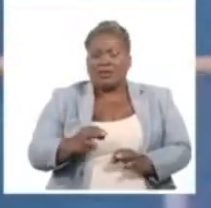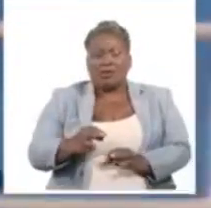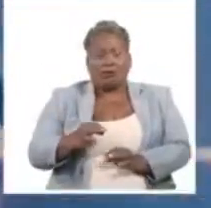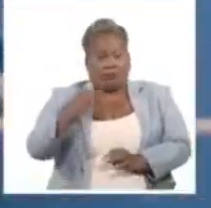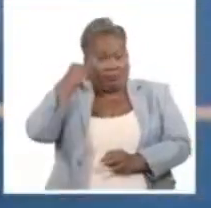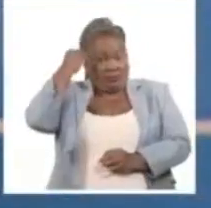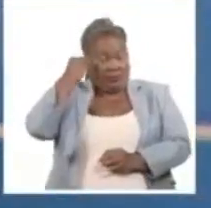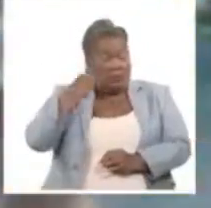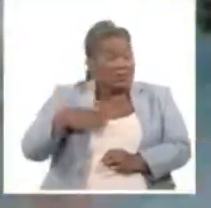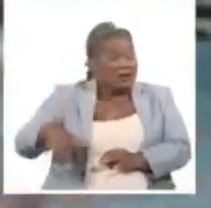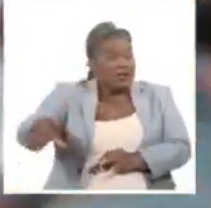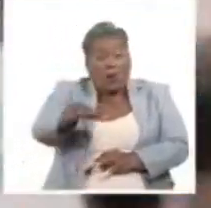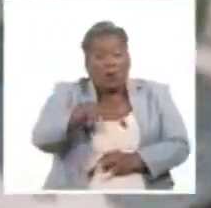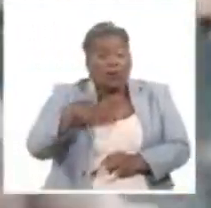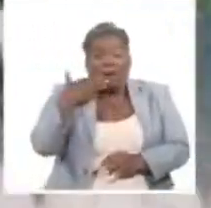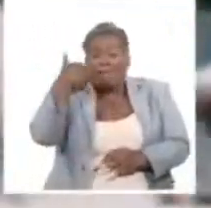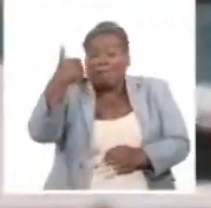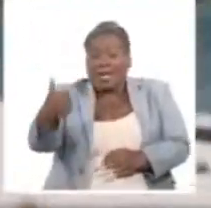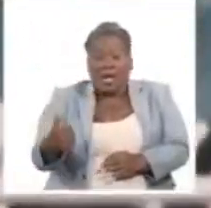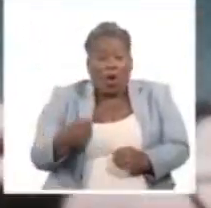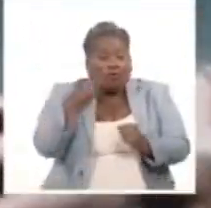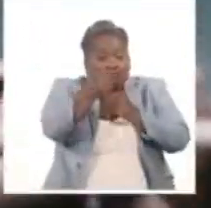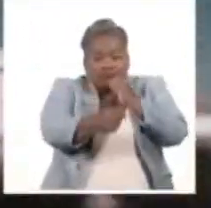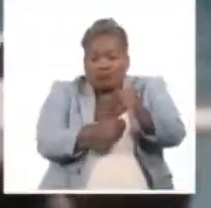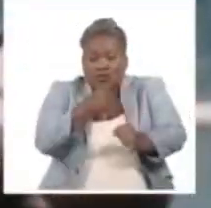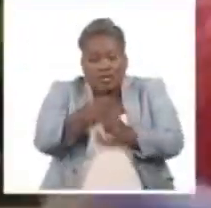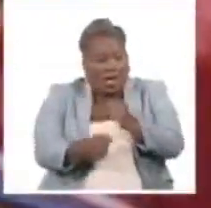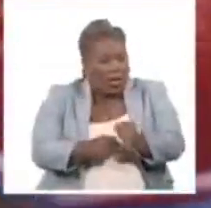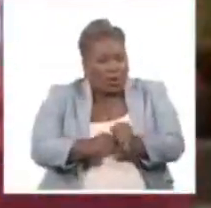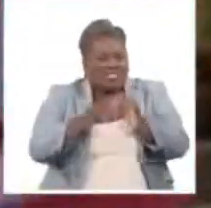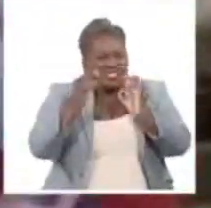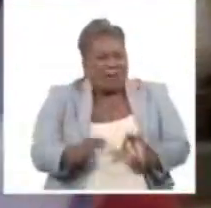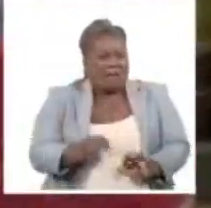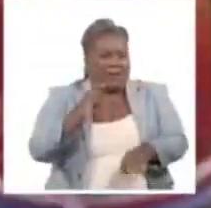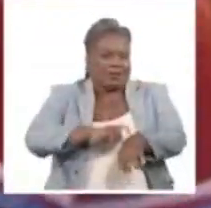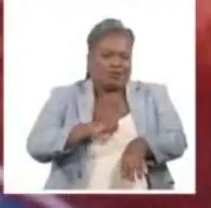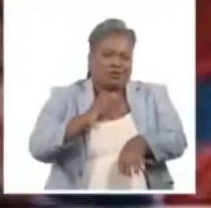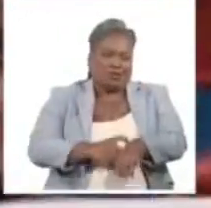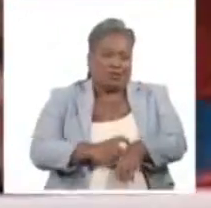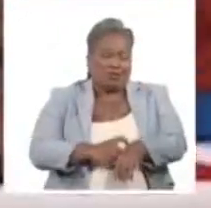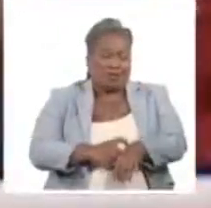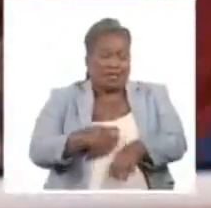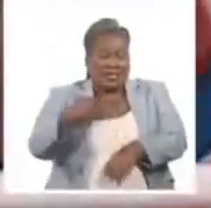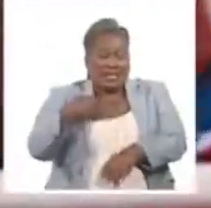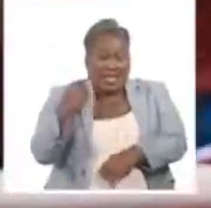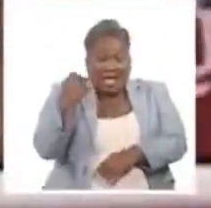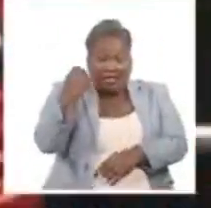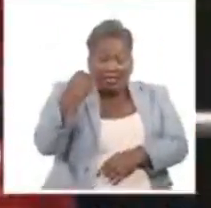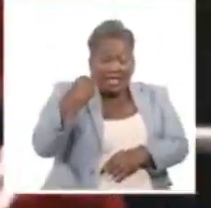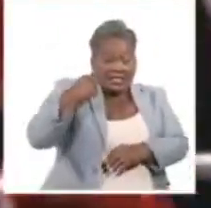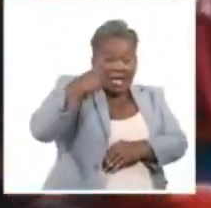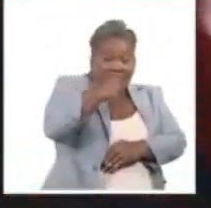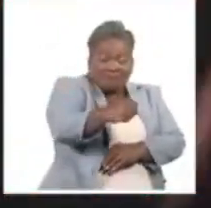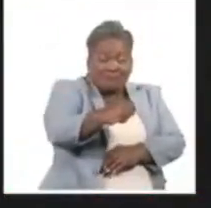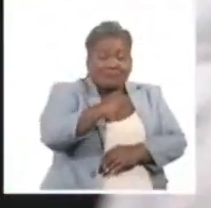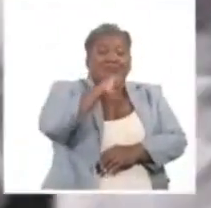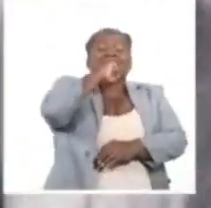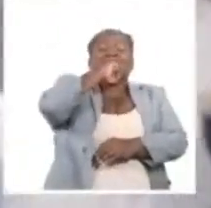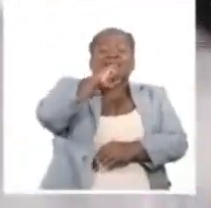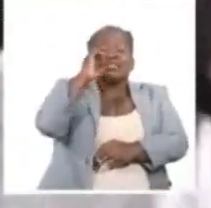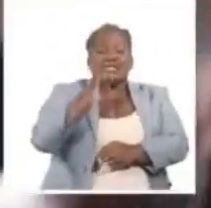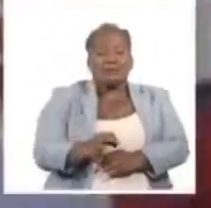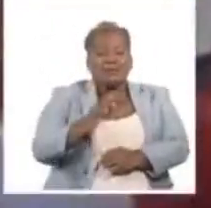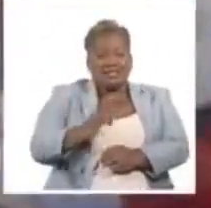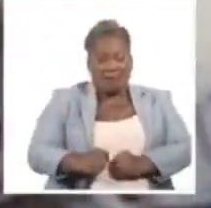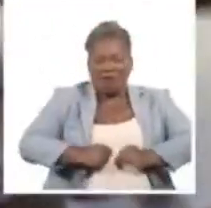considerado como el mejor boxeador amateur de todos los tiempos. Dueño de una derecha letal, un jab constante,